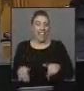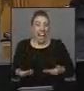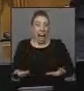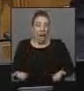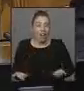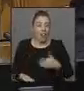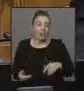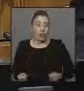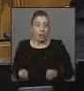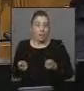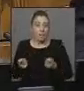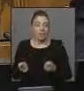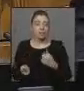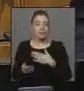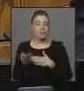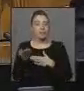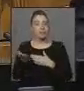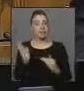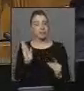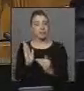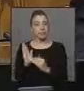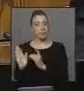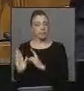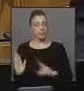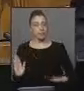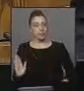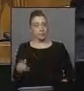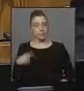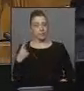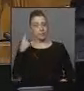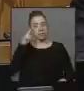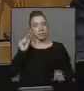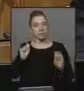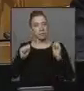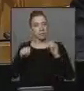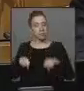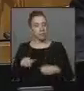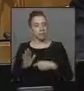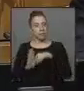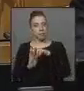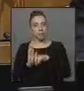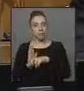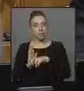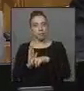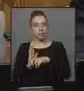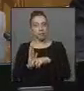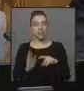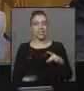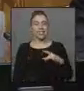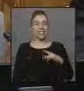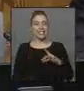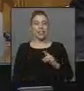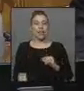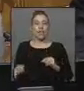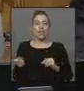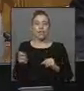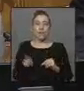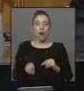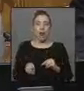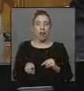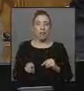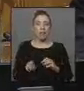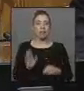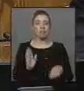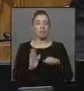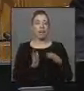presentando. Yo quiero pedir el apoyo de los colegas para que aprobemos este proyecto, para que Chile se vuelva a poner